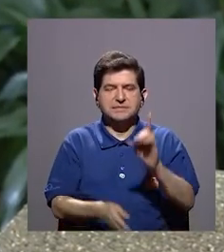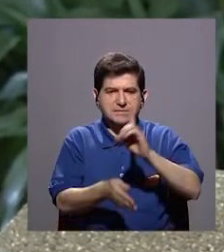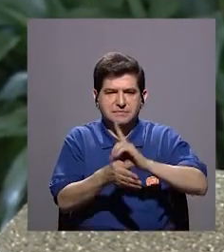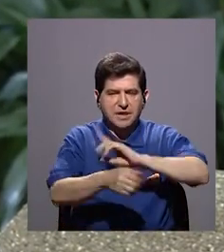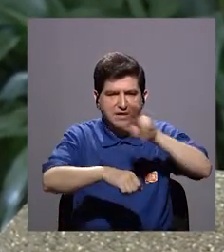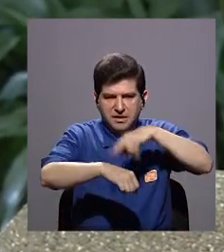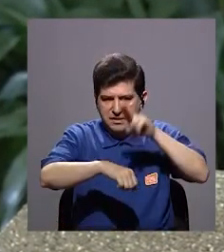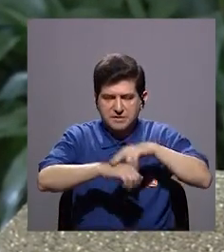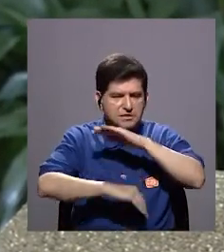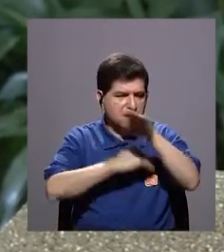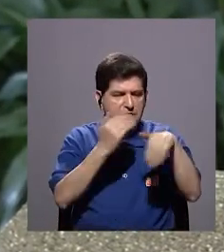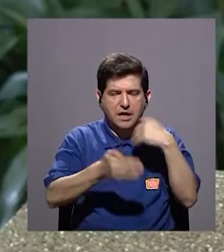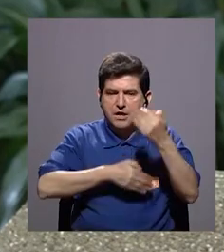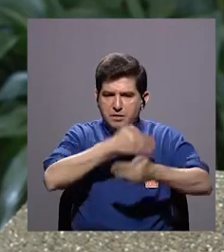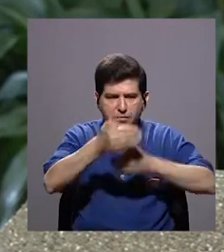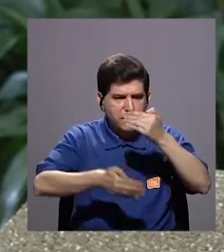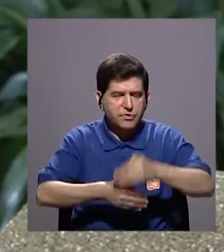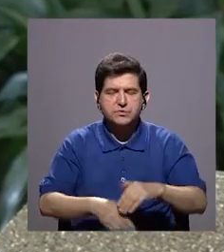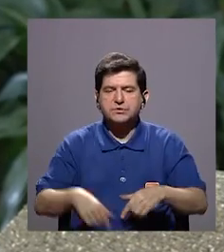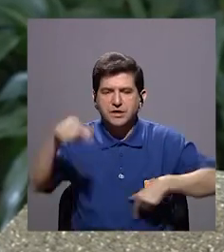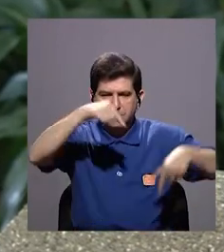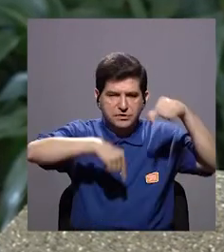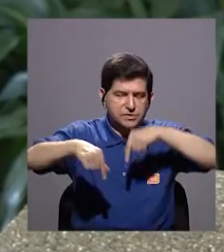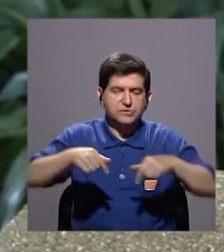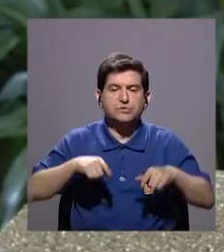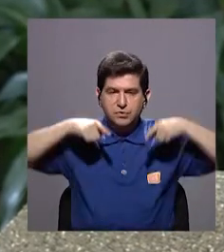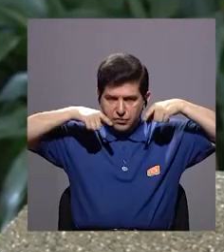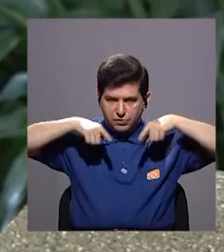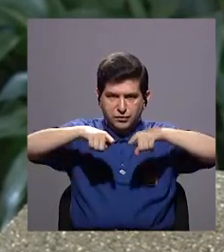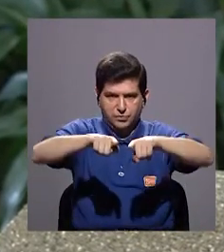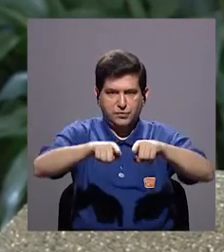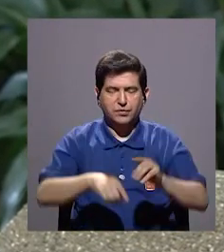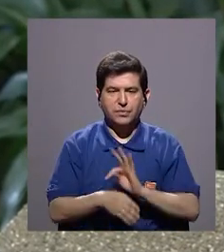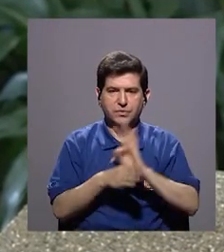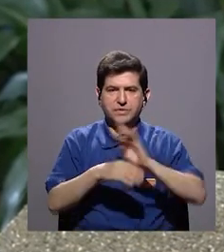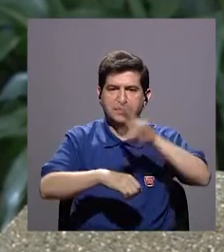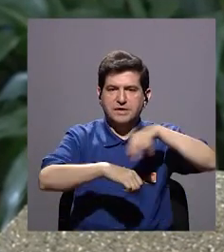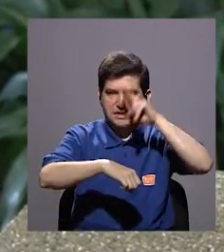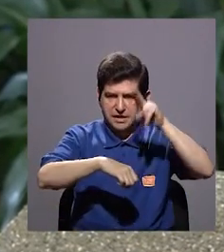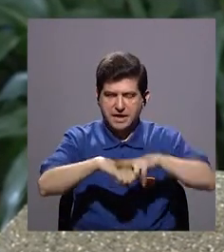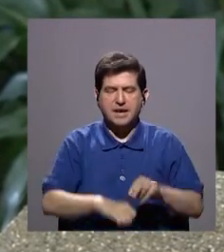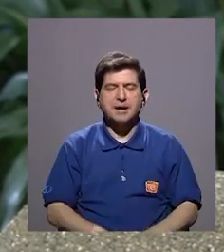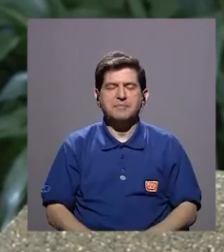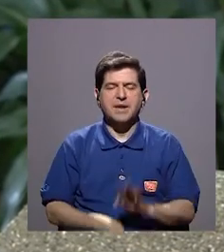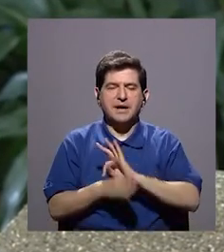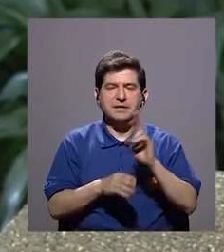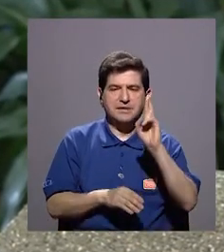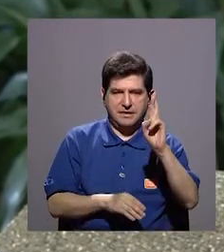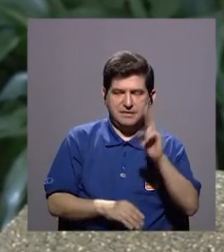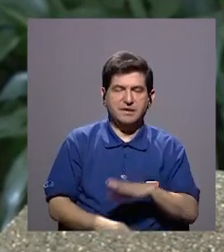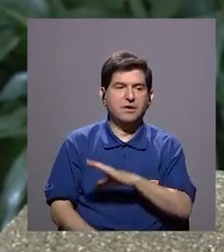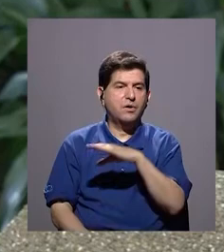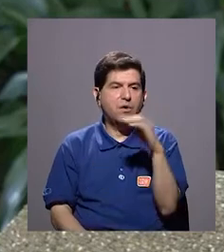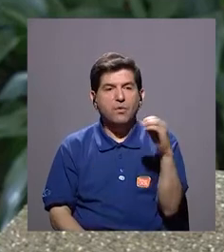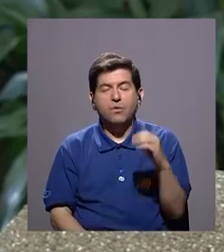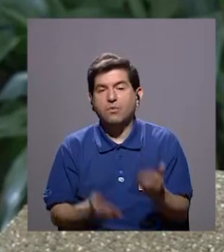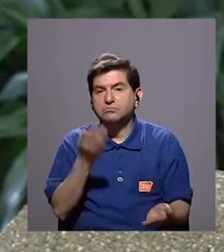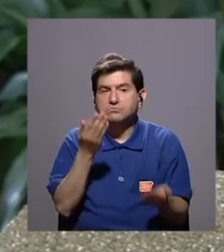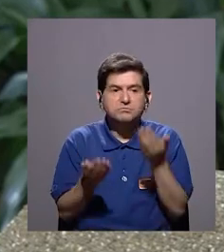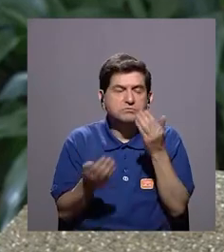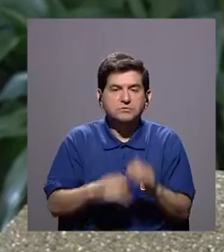medicina alópata, y hacen todo su tratamiento químico, y a la par reciben terapias naturales como Reiki,